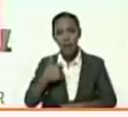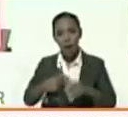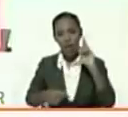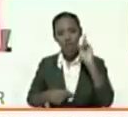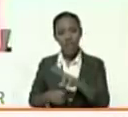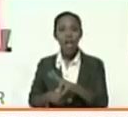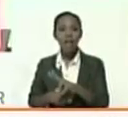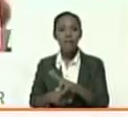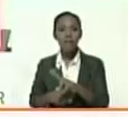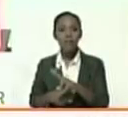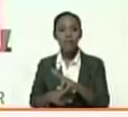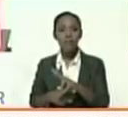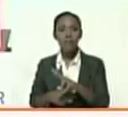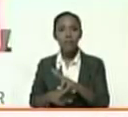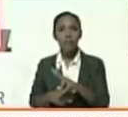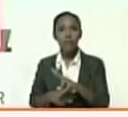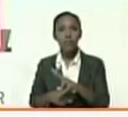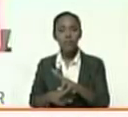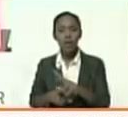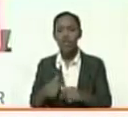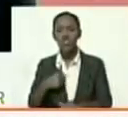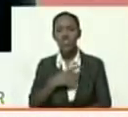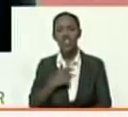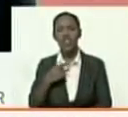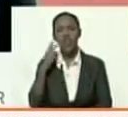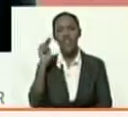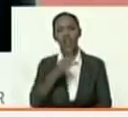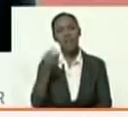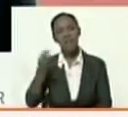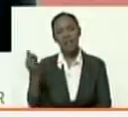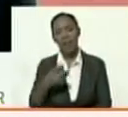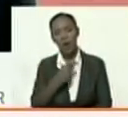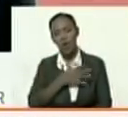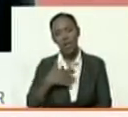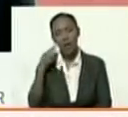ejemplo, bueno, no lo quisiera ver en verdad.